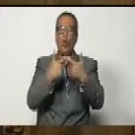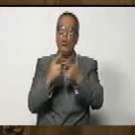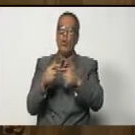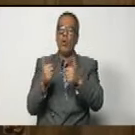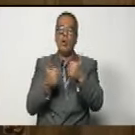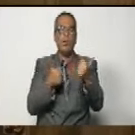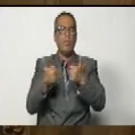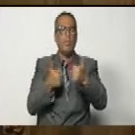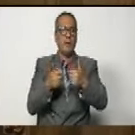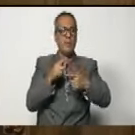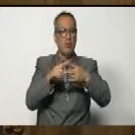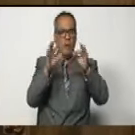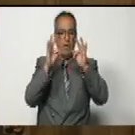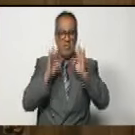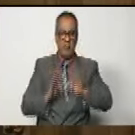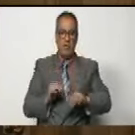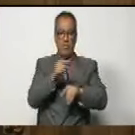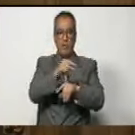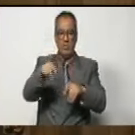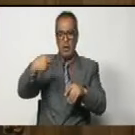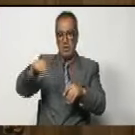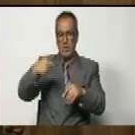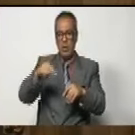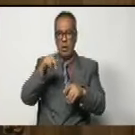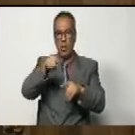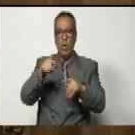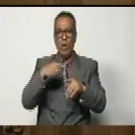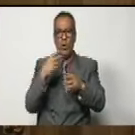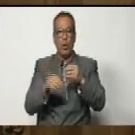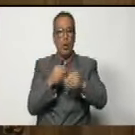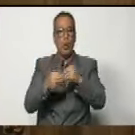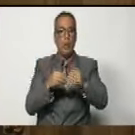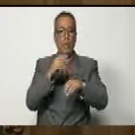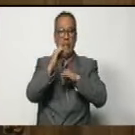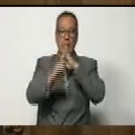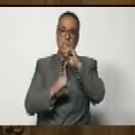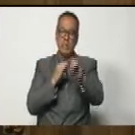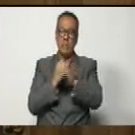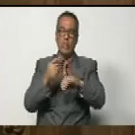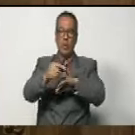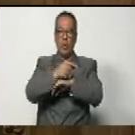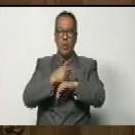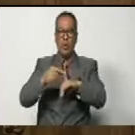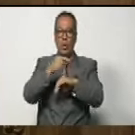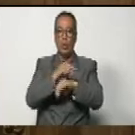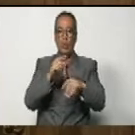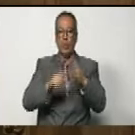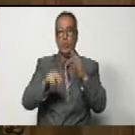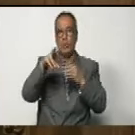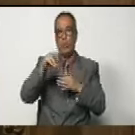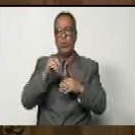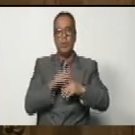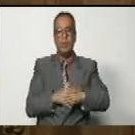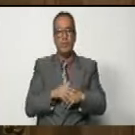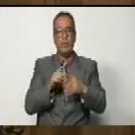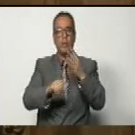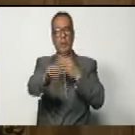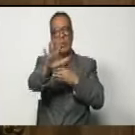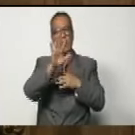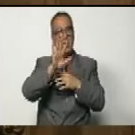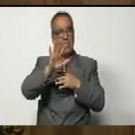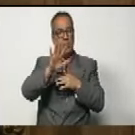clase de asignación lícita de personas naturales, entidades nacionales o internacionales, gubernamentales o no gubernamentales.